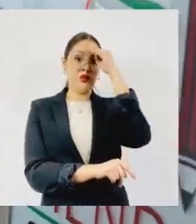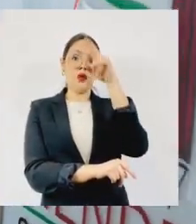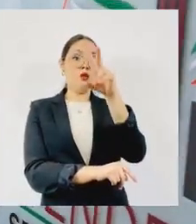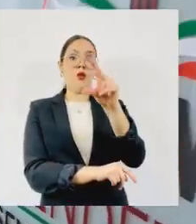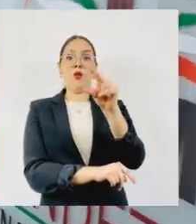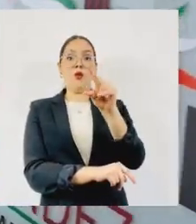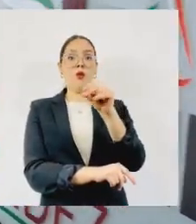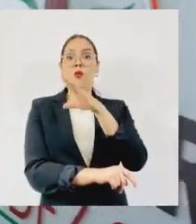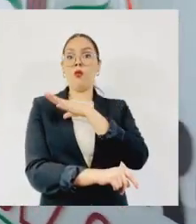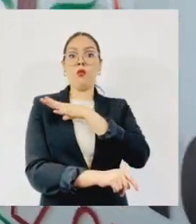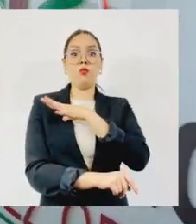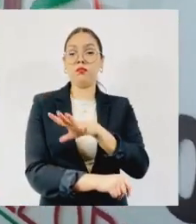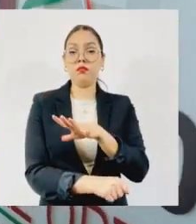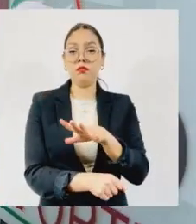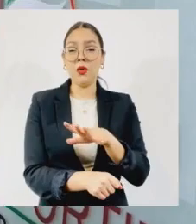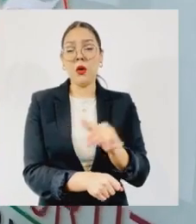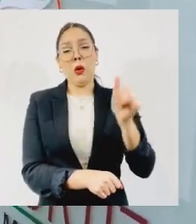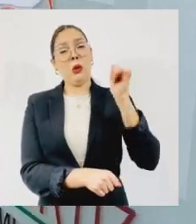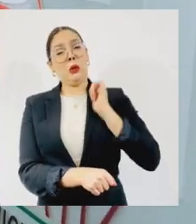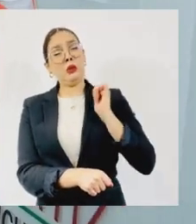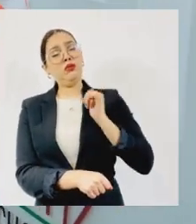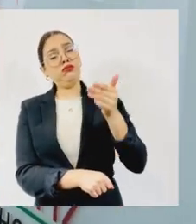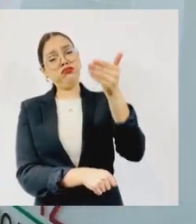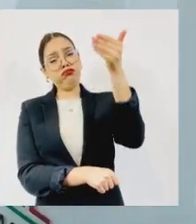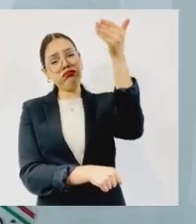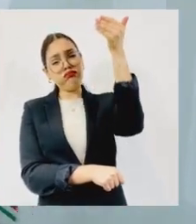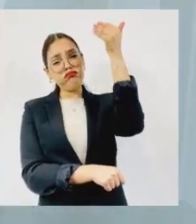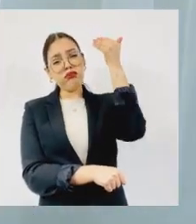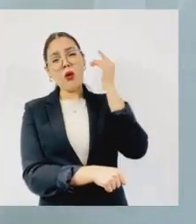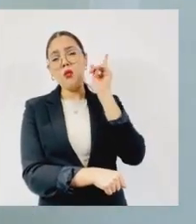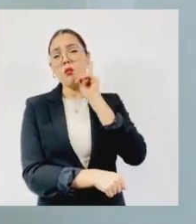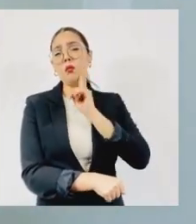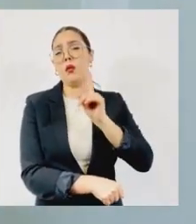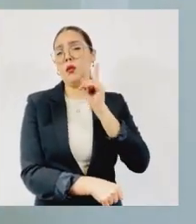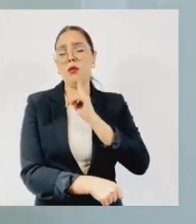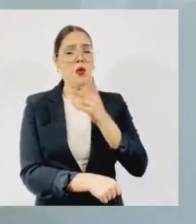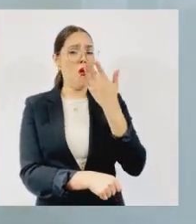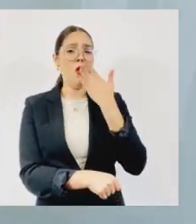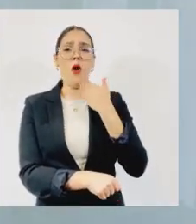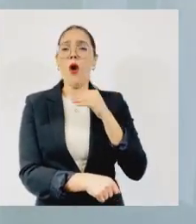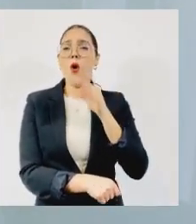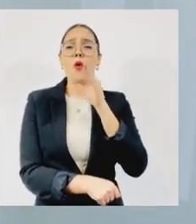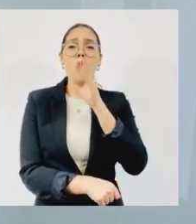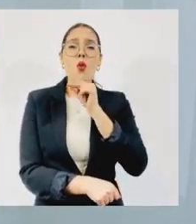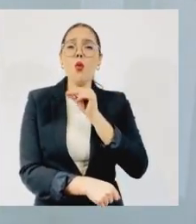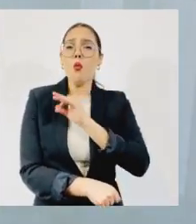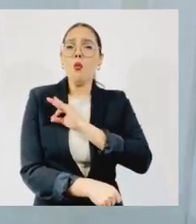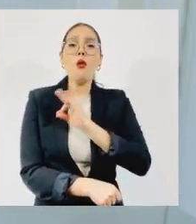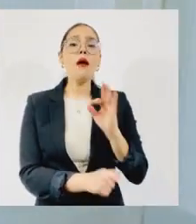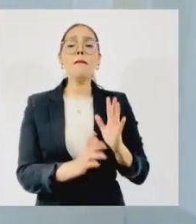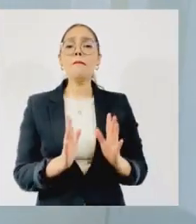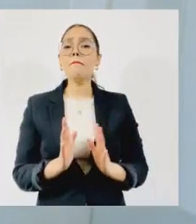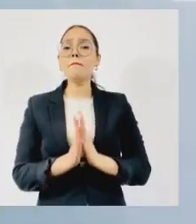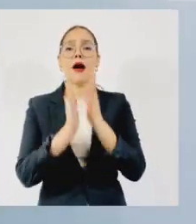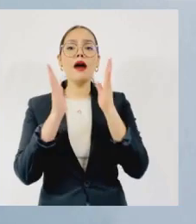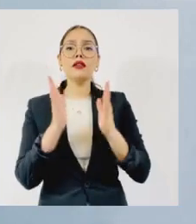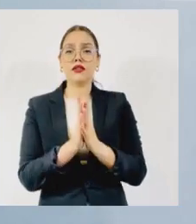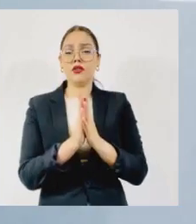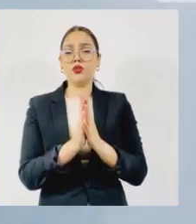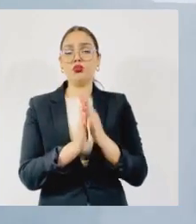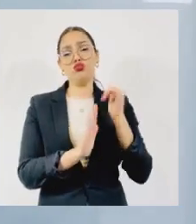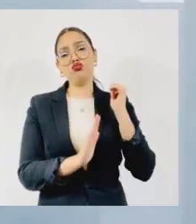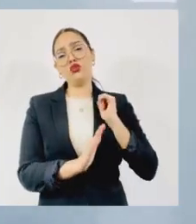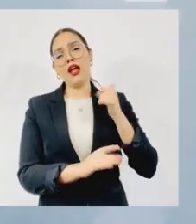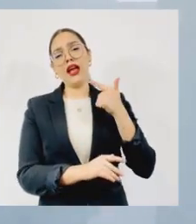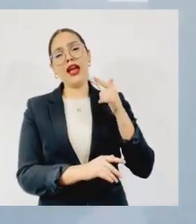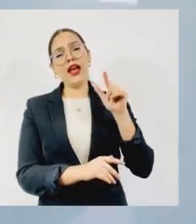polis griega, porque desde entonces las mujeres no tenían la oportunidad de participar en